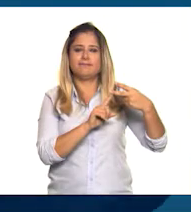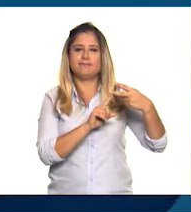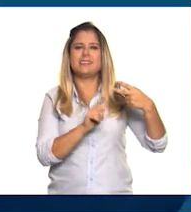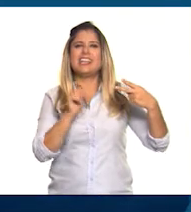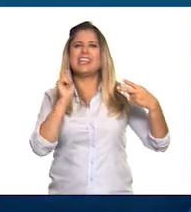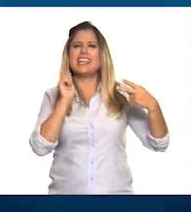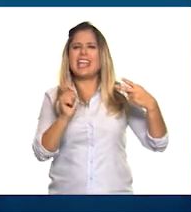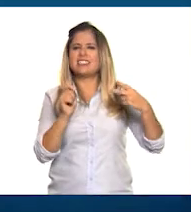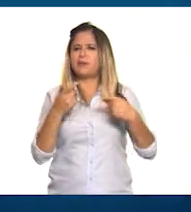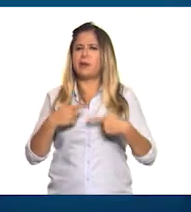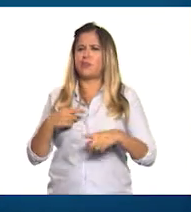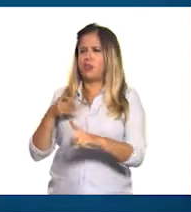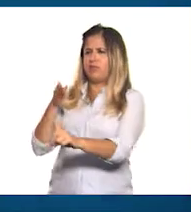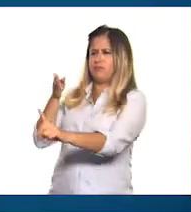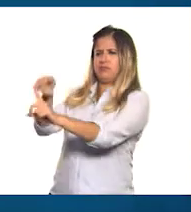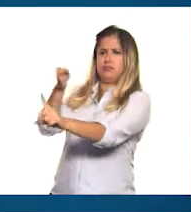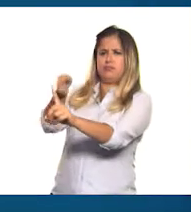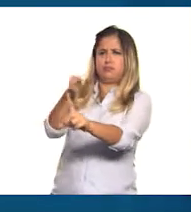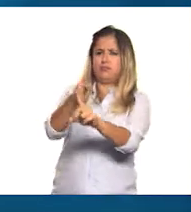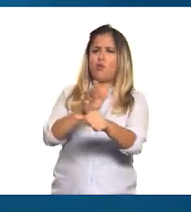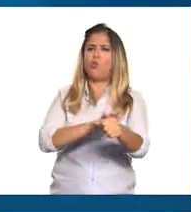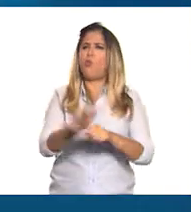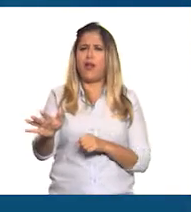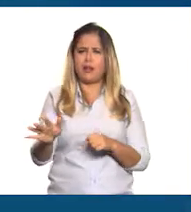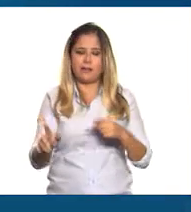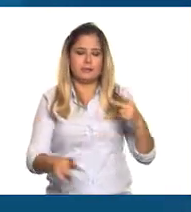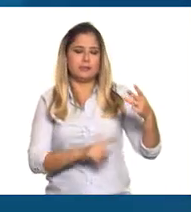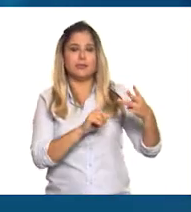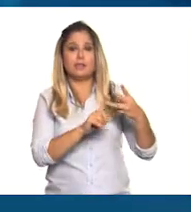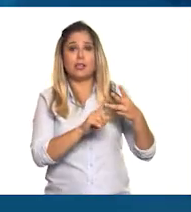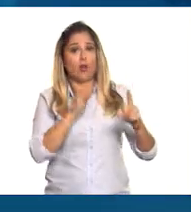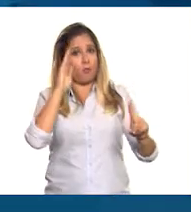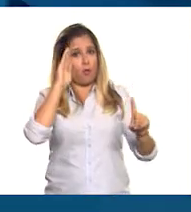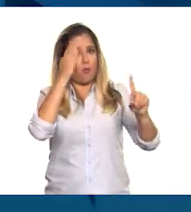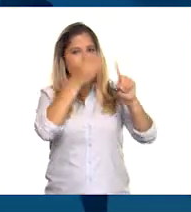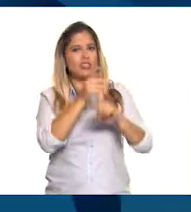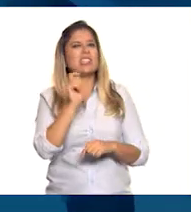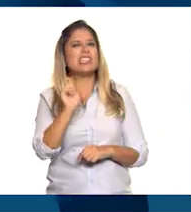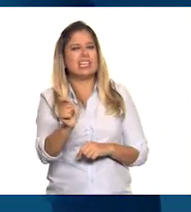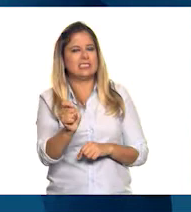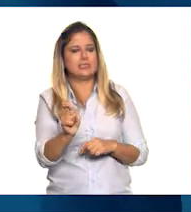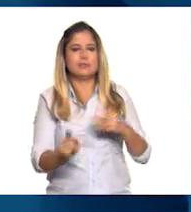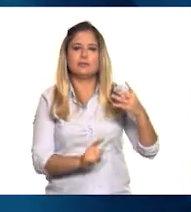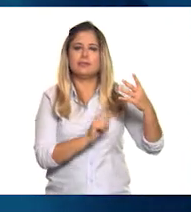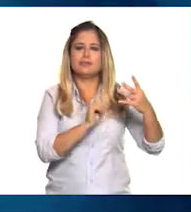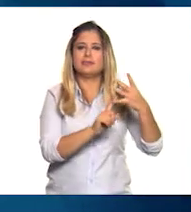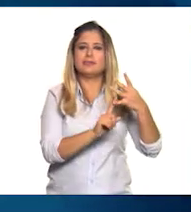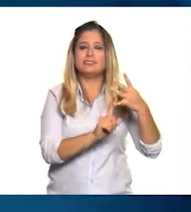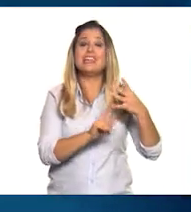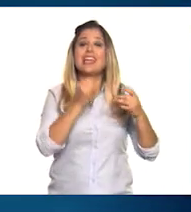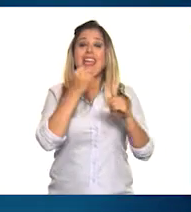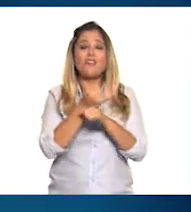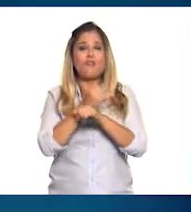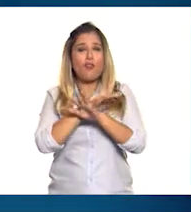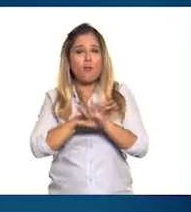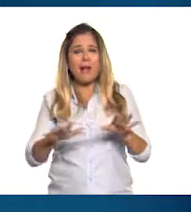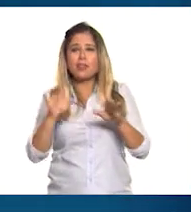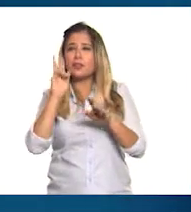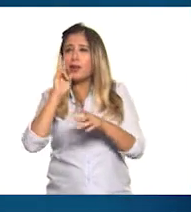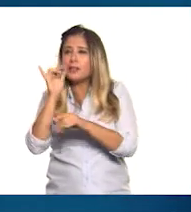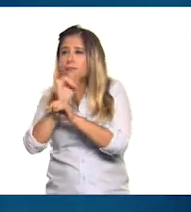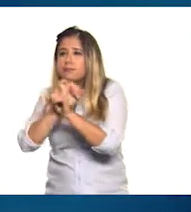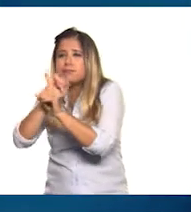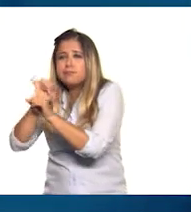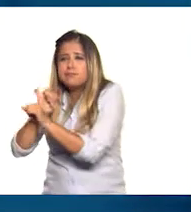los destinatarios. Número 3, definir el propósito. Número 4, definir la información y o datos que